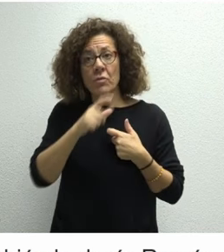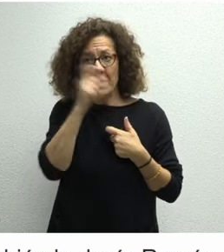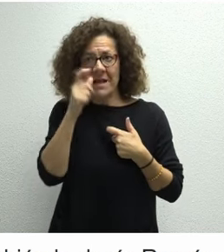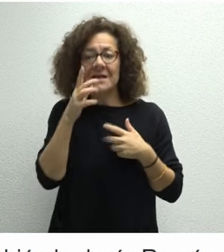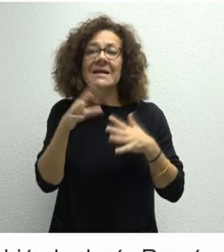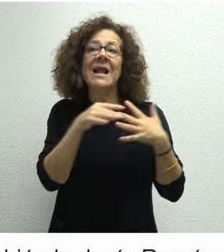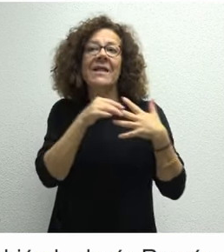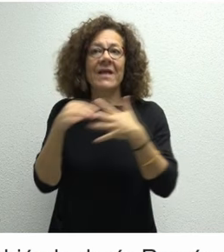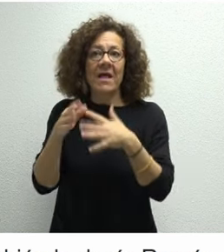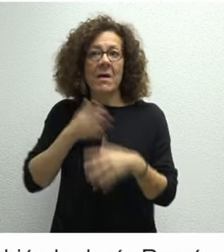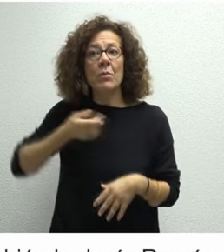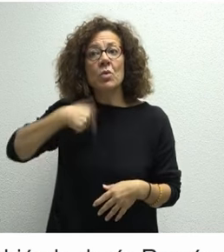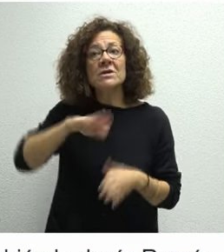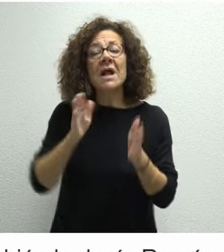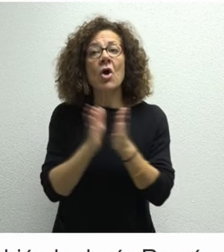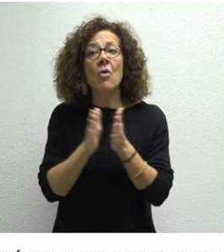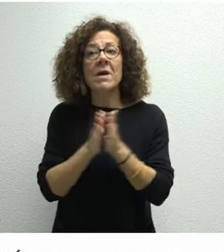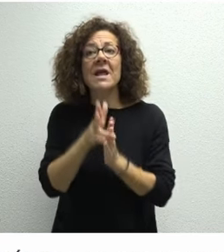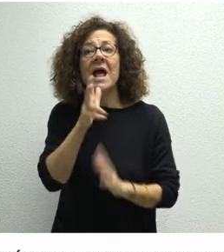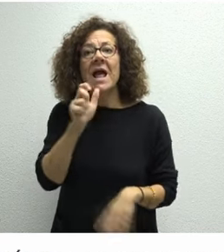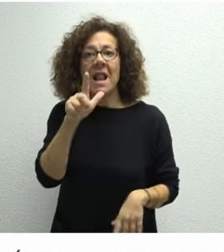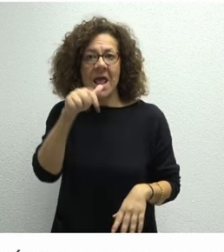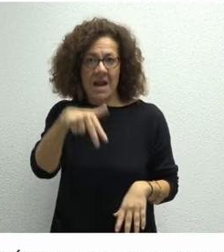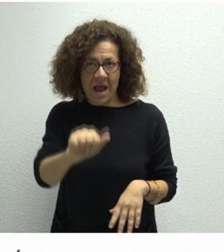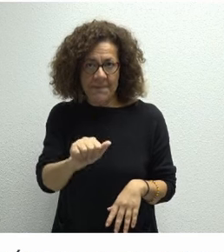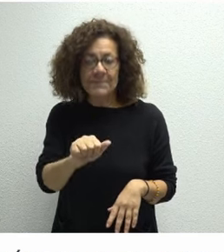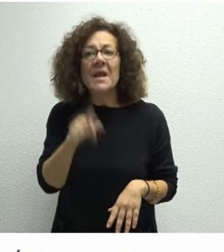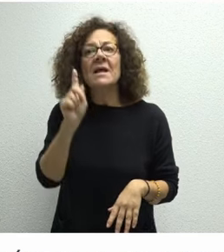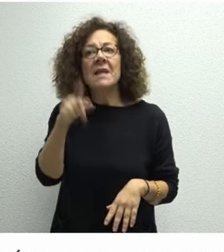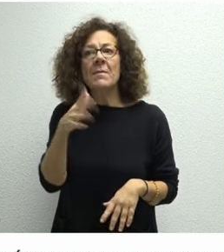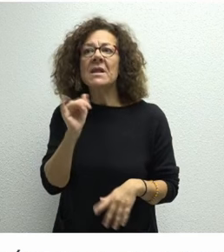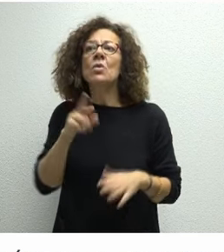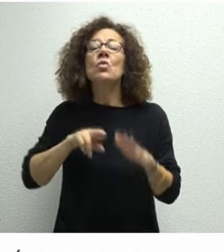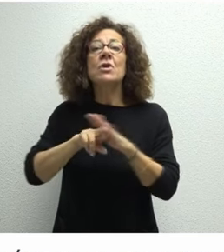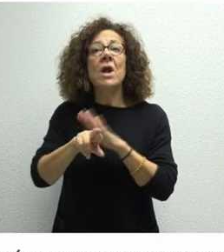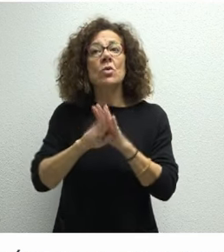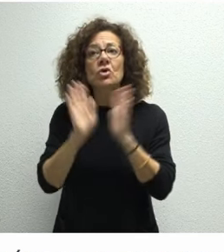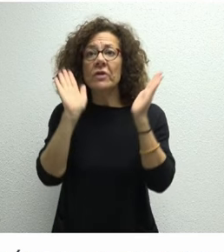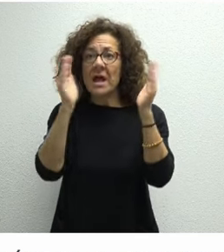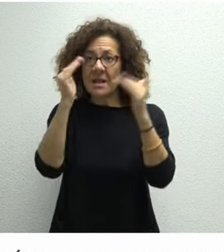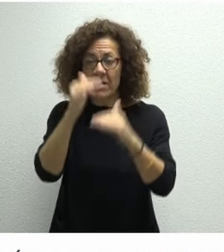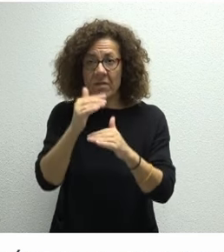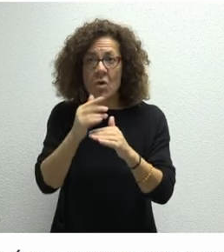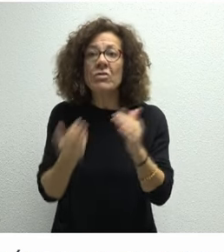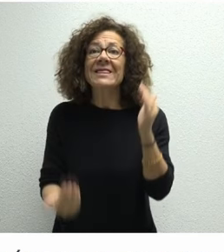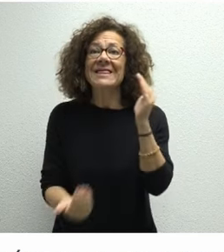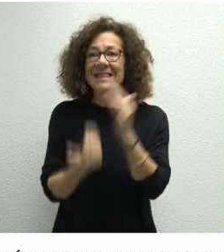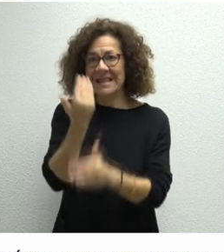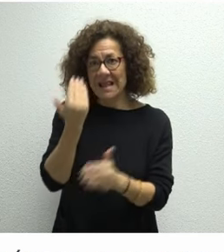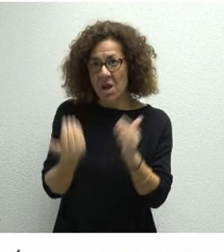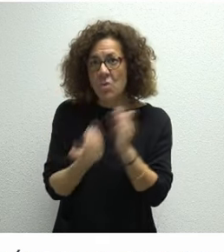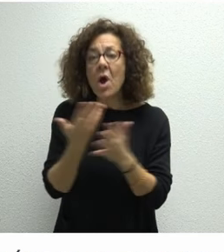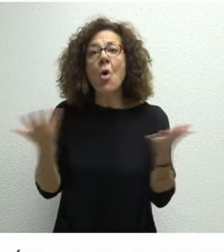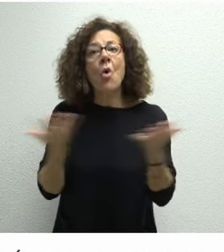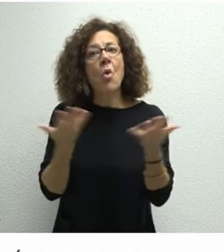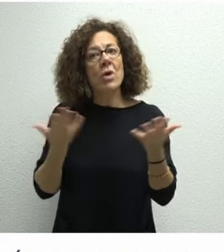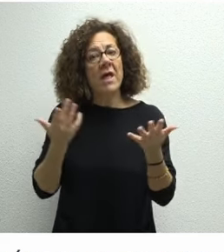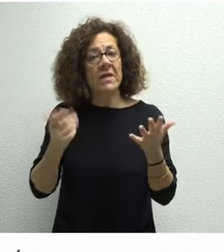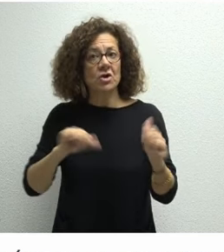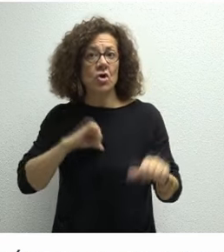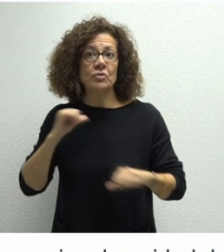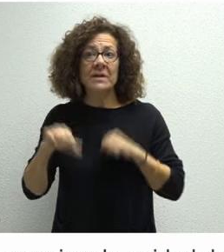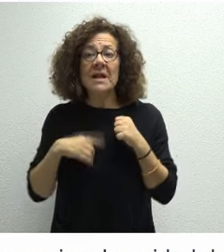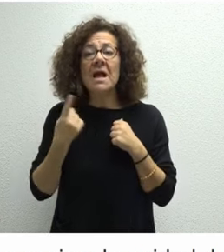está liderada por nuestra compañera Elena eh Contamos con un recurso de atención diurna eh unas urgencias hospitalarias y